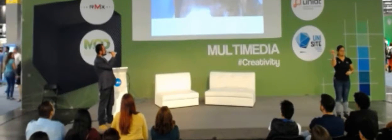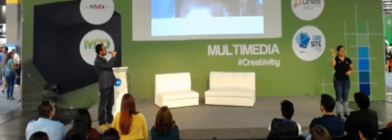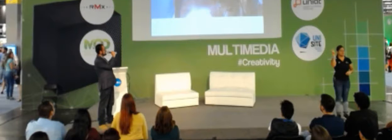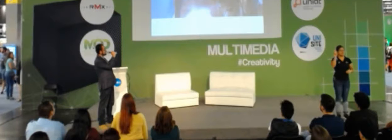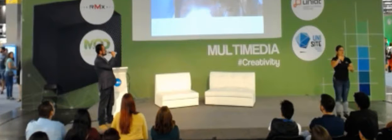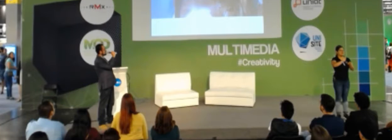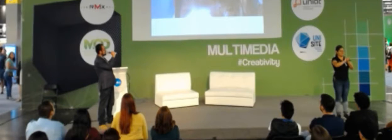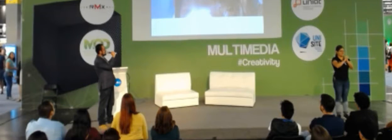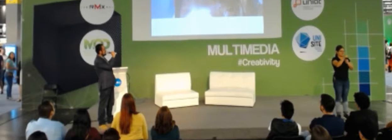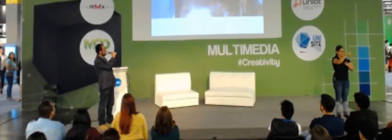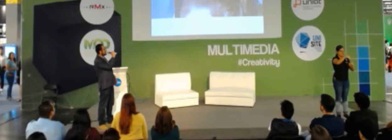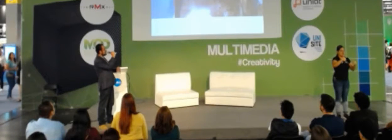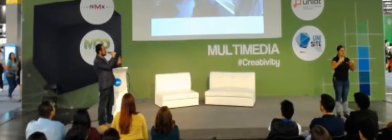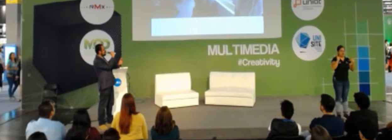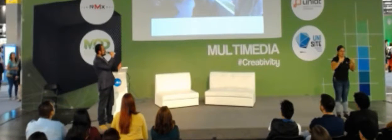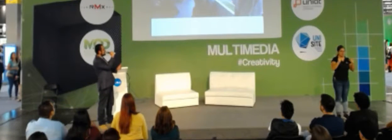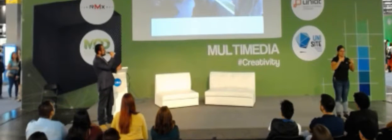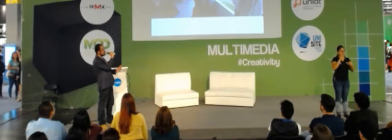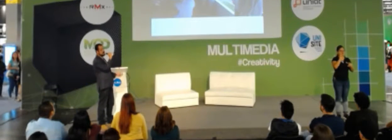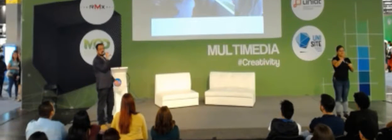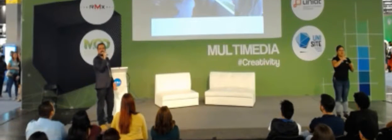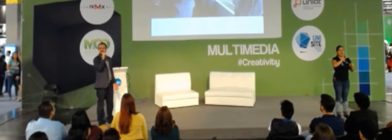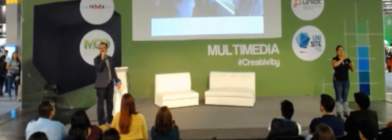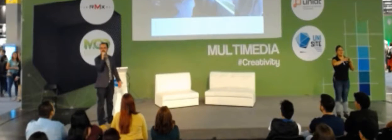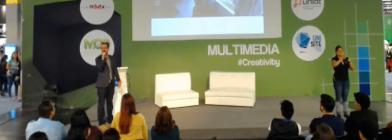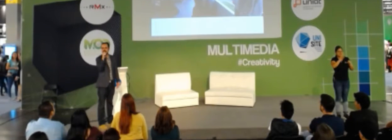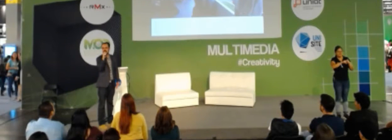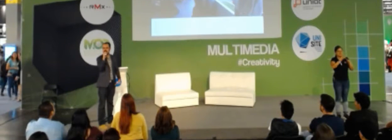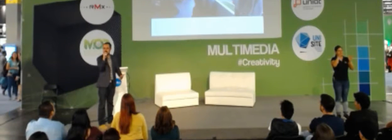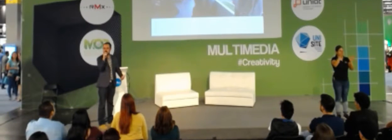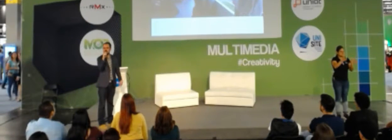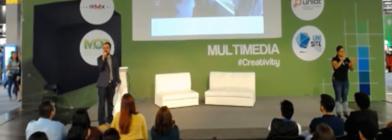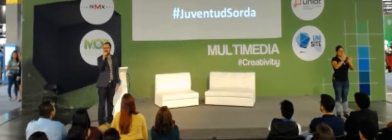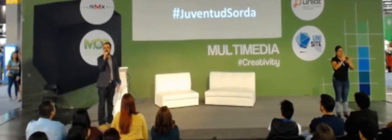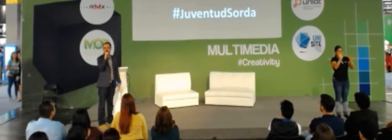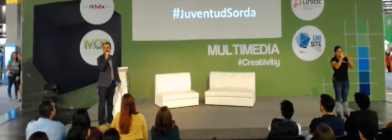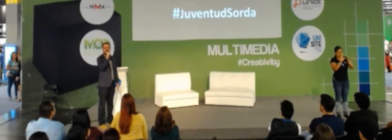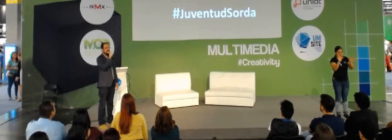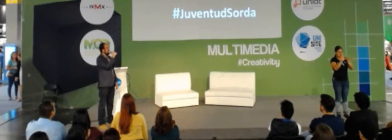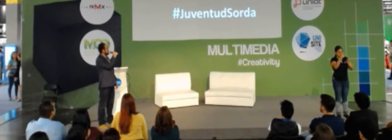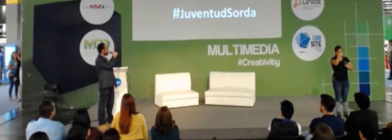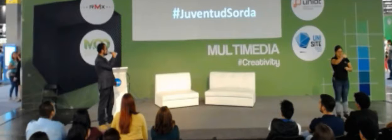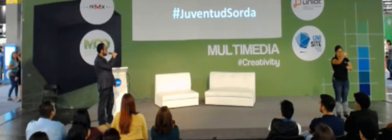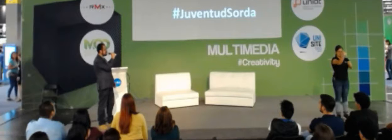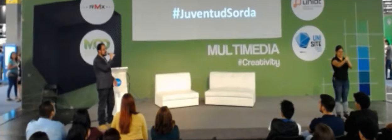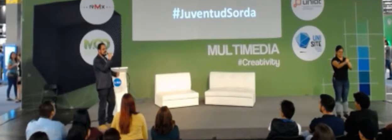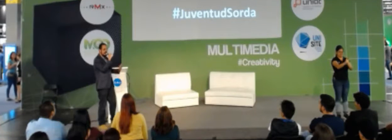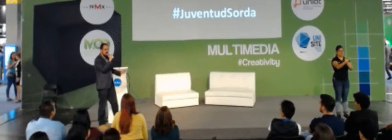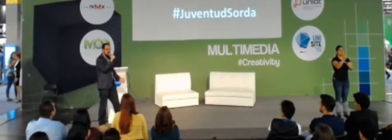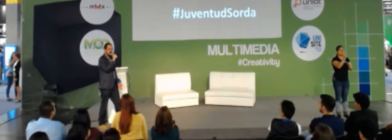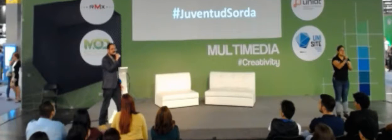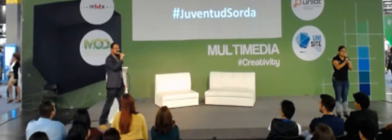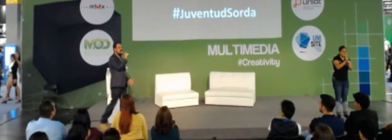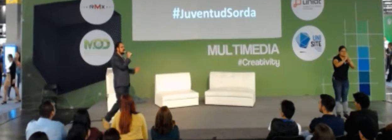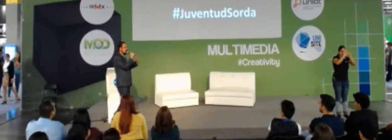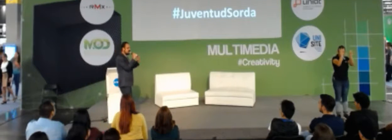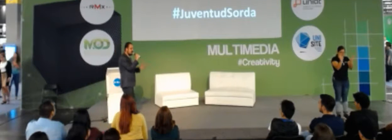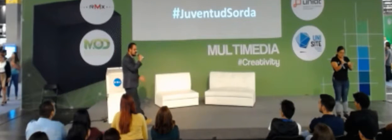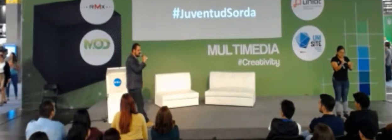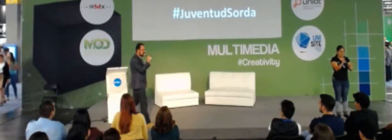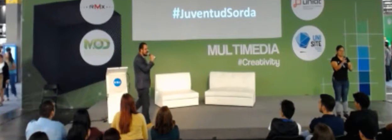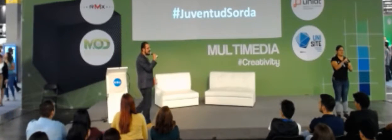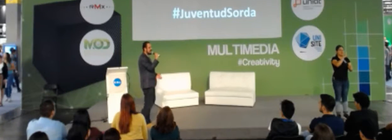con los muchachos trabajamos distintos procesos de la producción audiovisual. Investigación de temas,